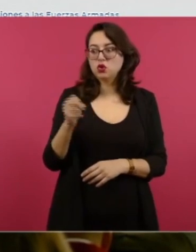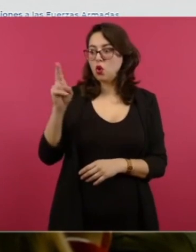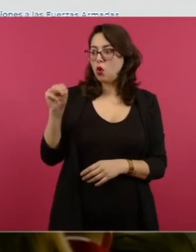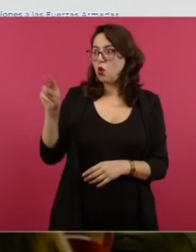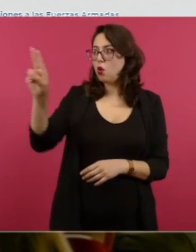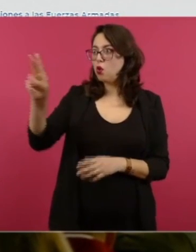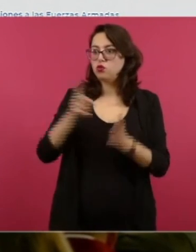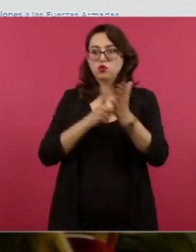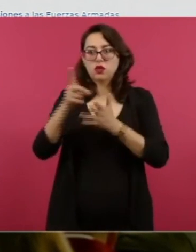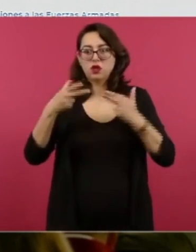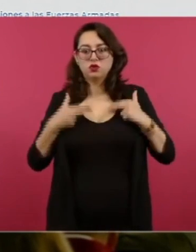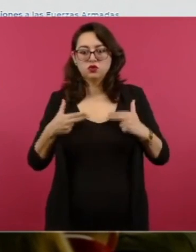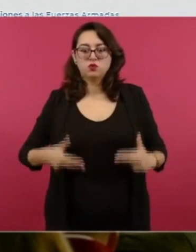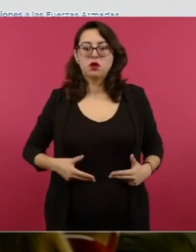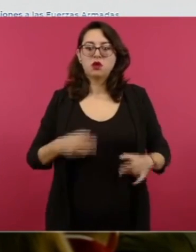que